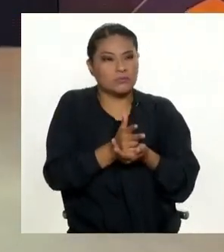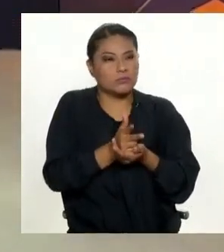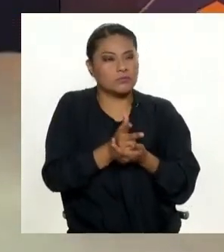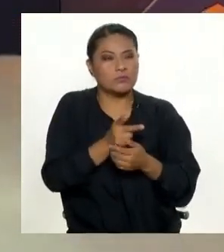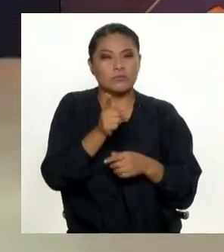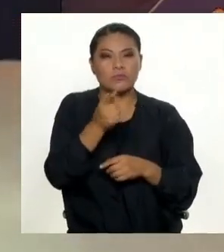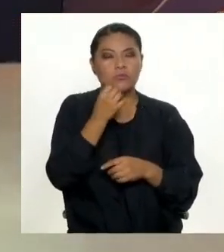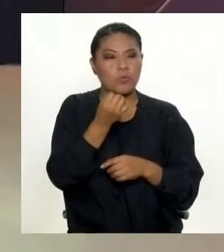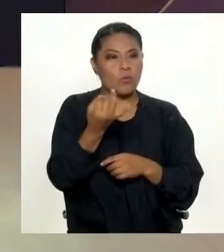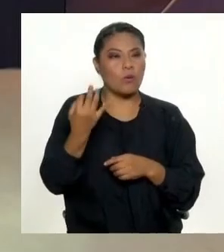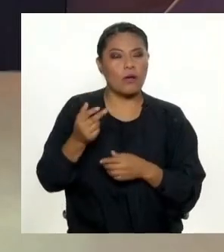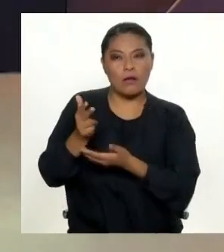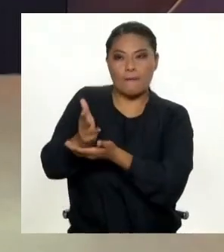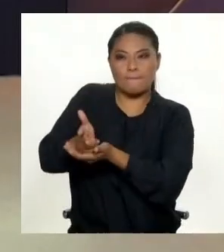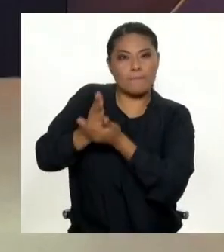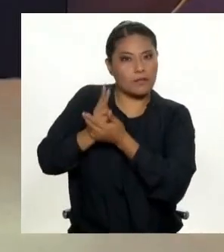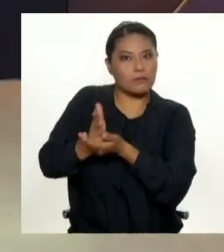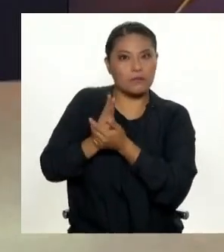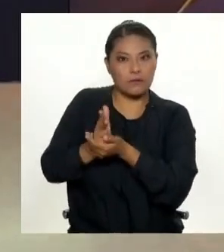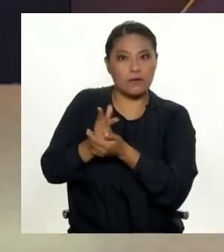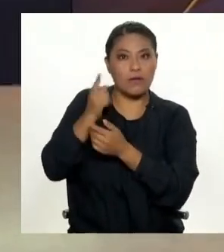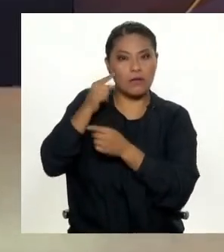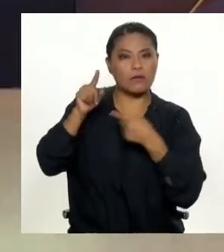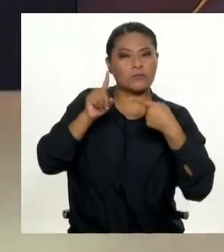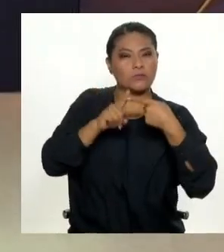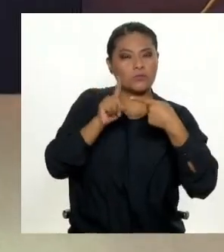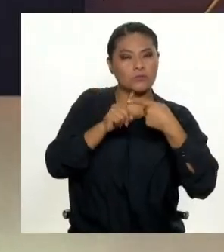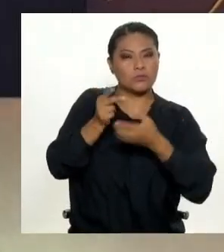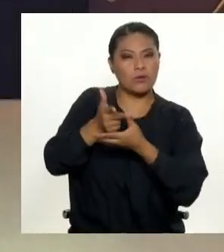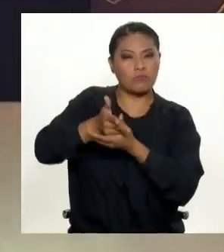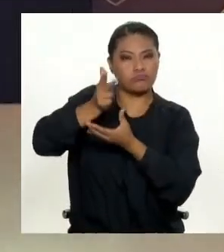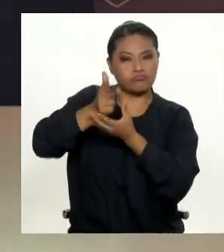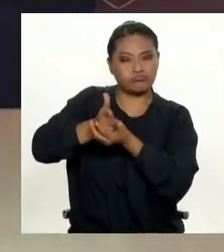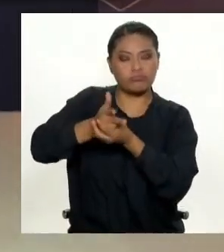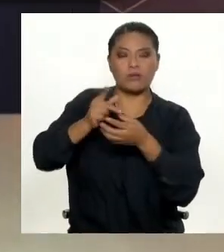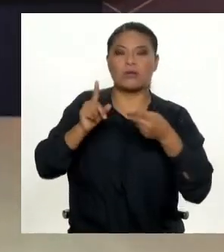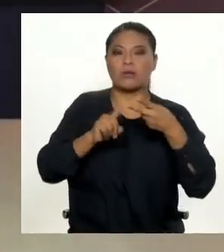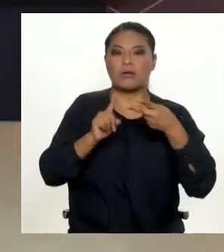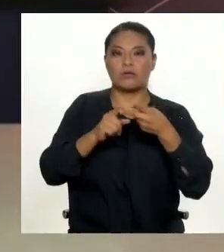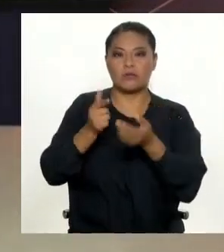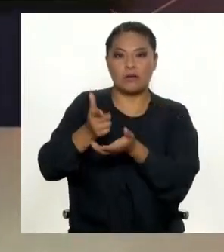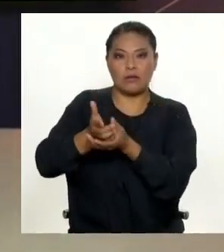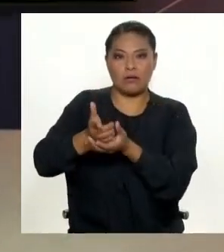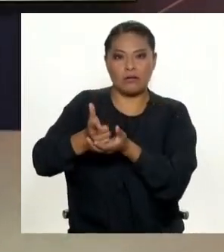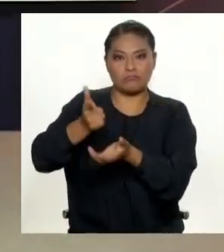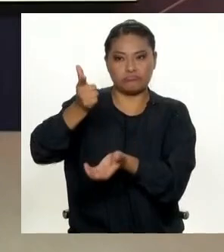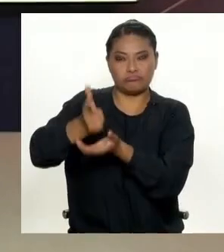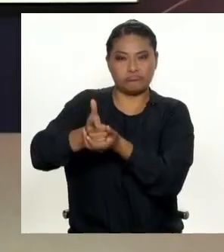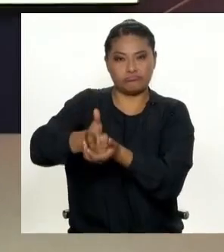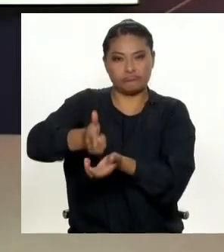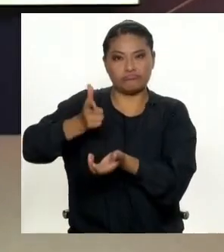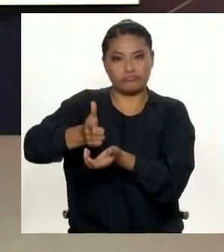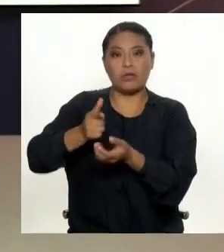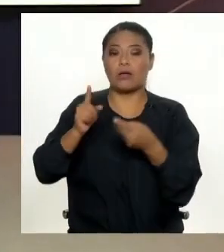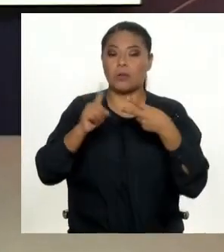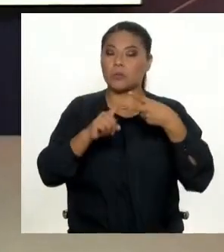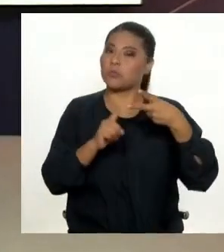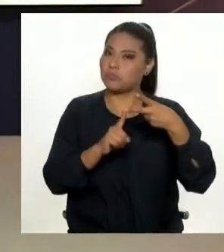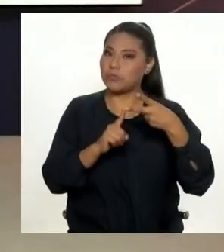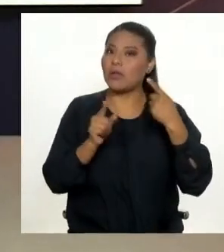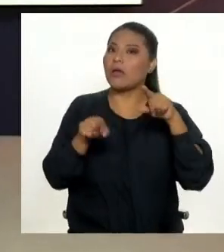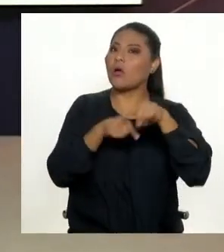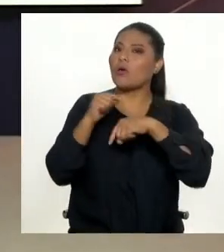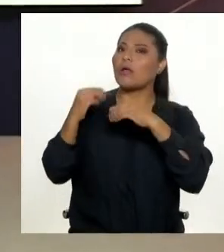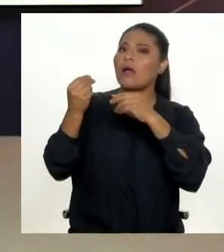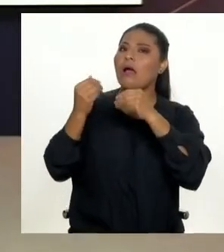mayoría pistolas semiautomáticas y revólver lo que se está comprando en mayor porcentaje. Y que ha bajado las cámaras de